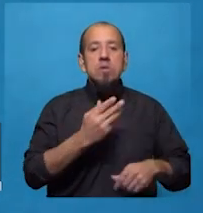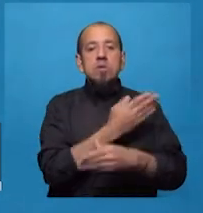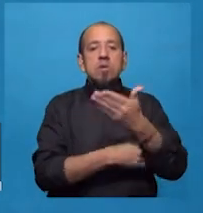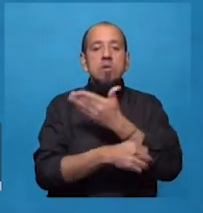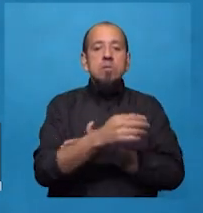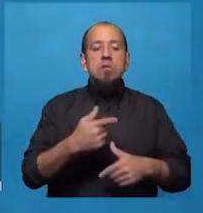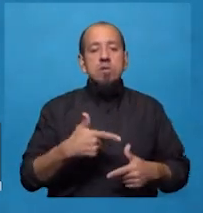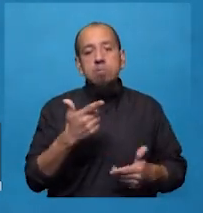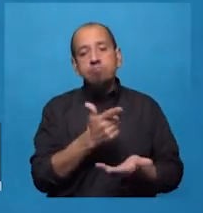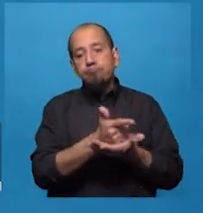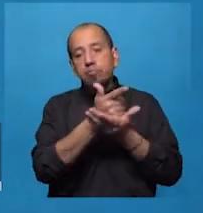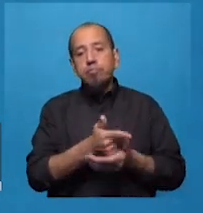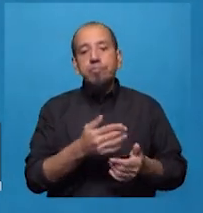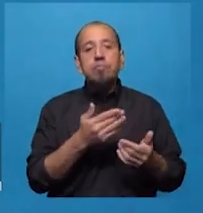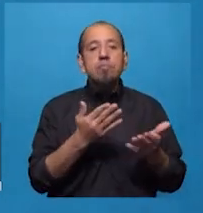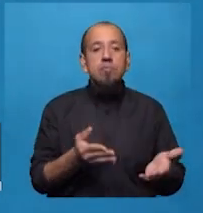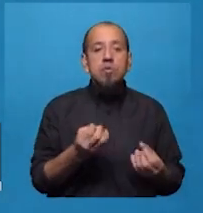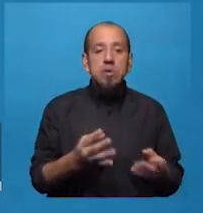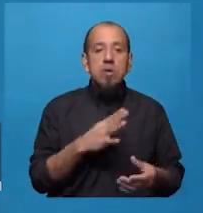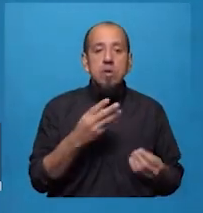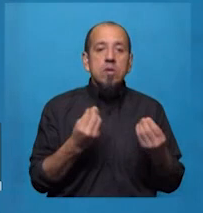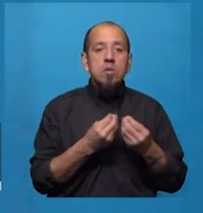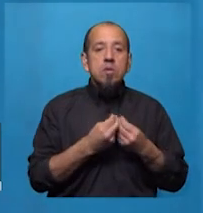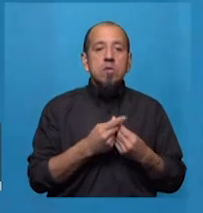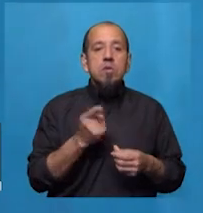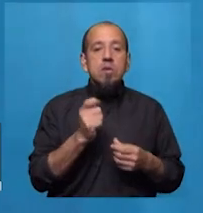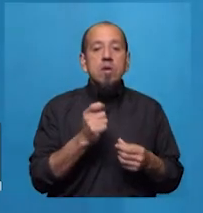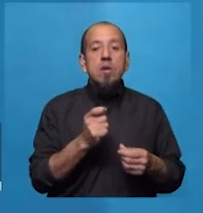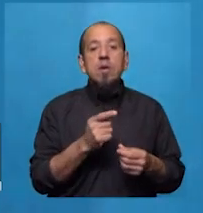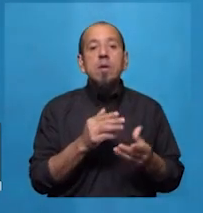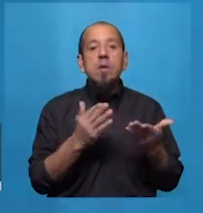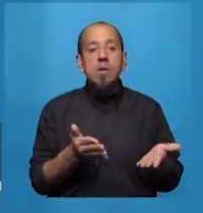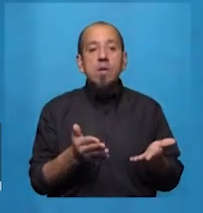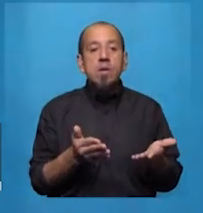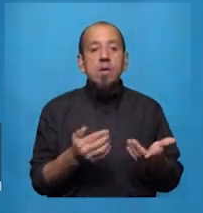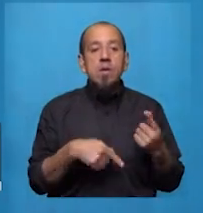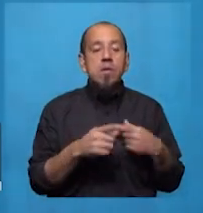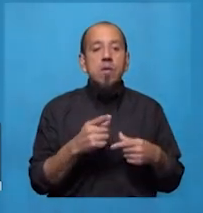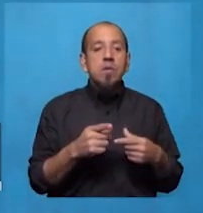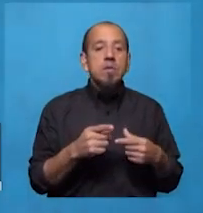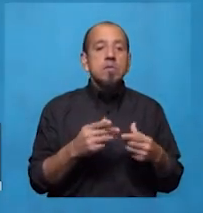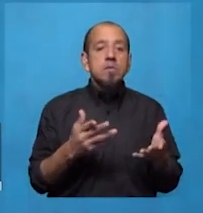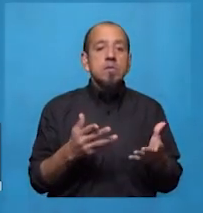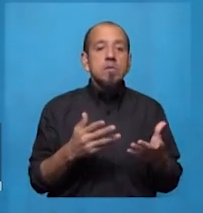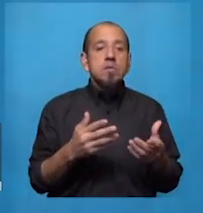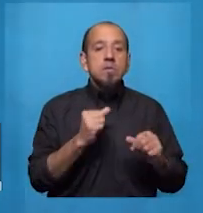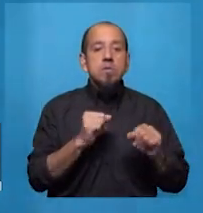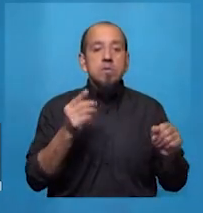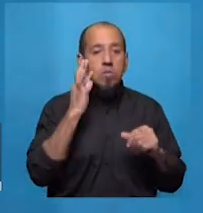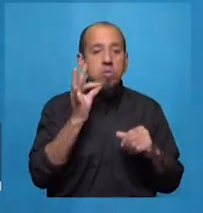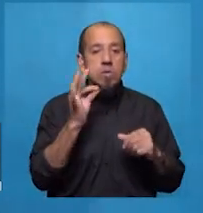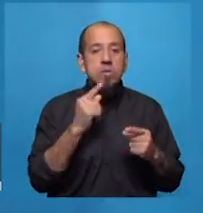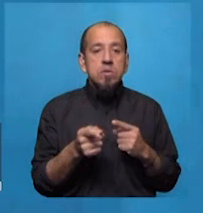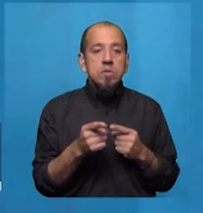herida baleada Porque esos son muchos también quién está trabajando para tratar de sacarlo del delito tratar de darle oportunidades